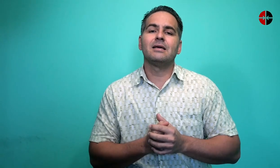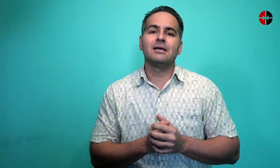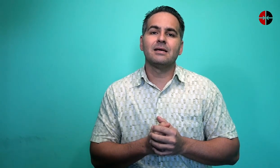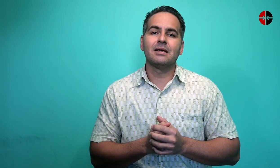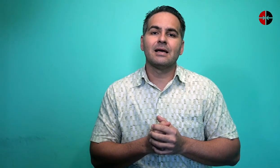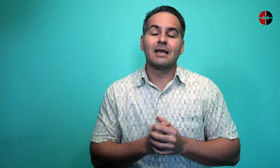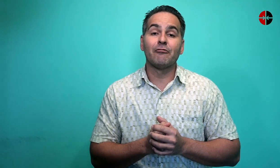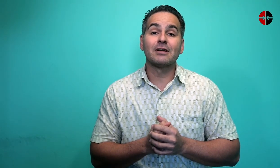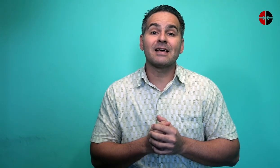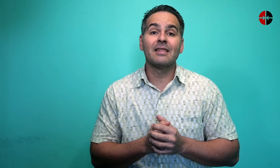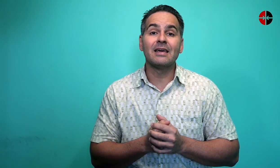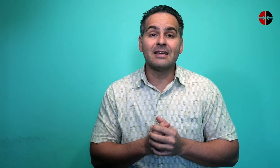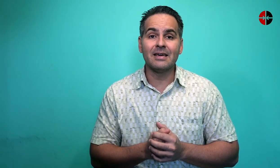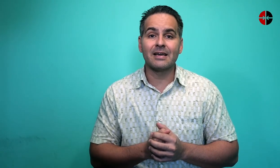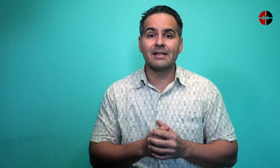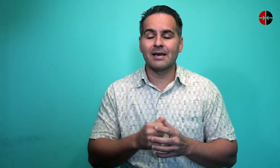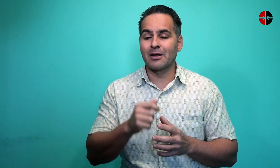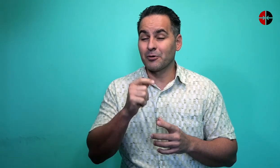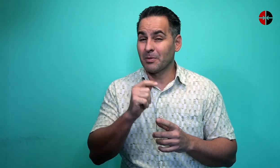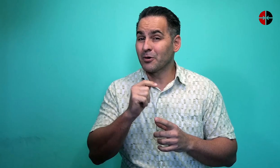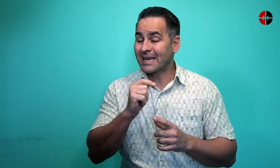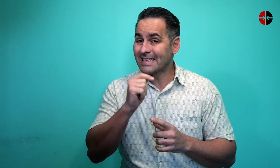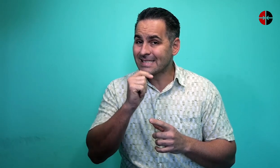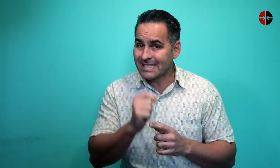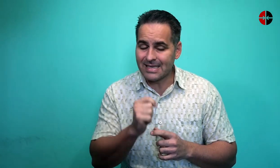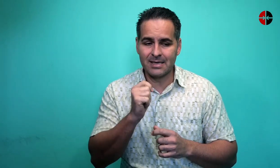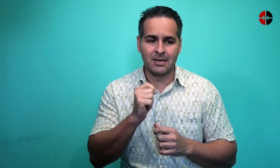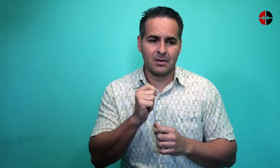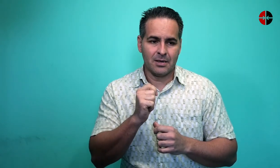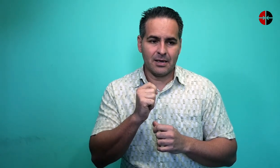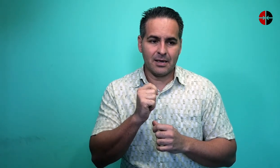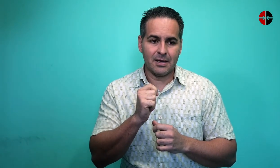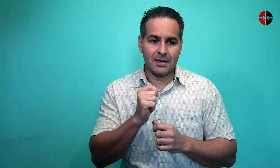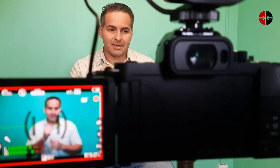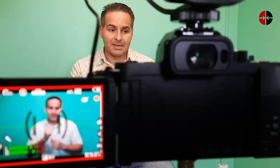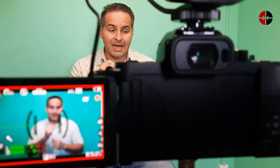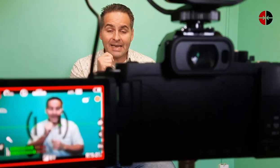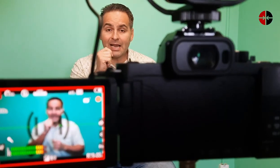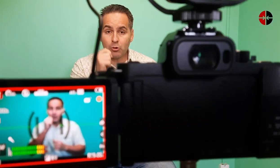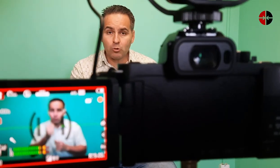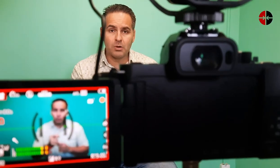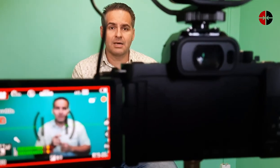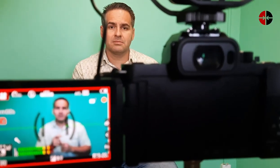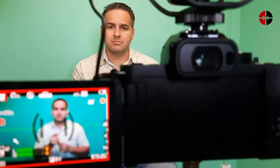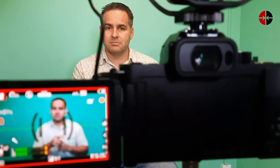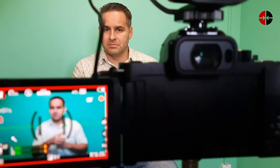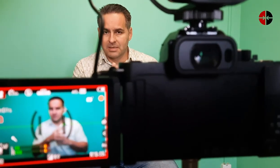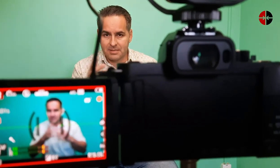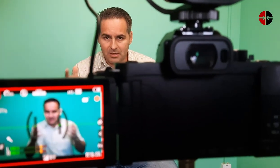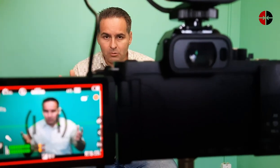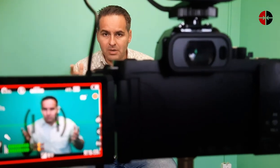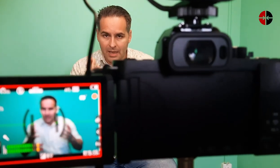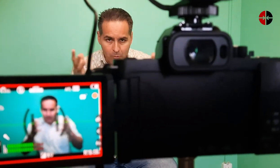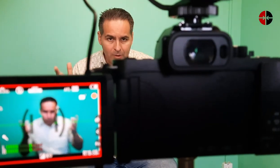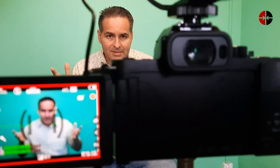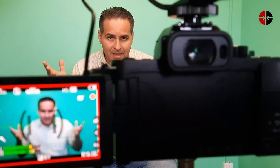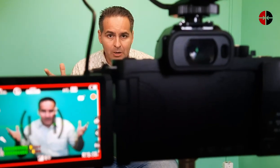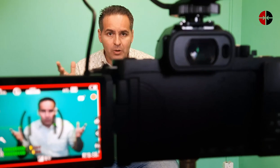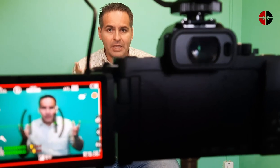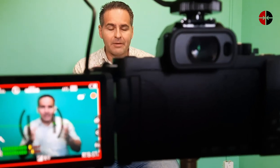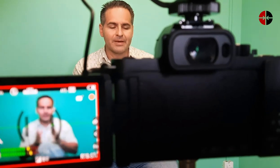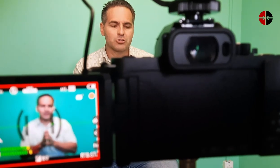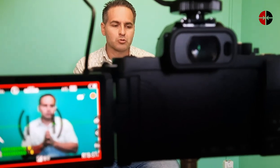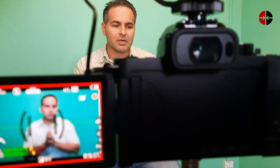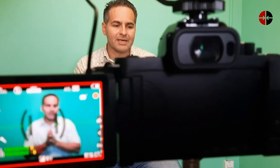y las fuerzas de izquierda recordemos que si gana Lula según las